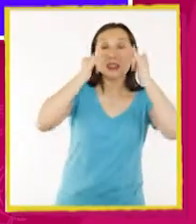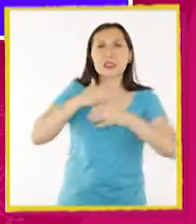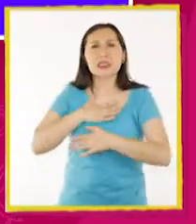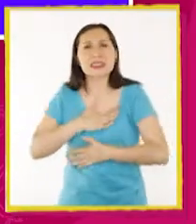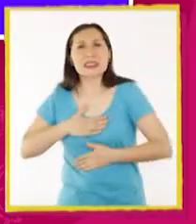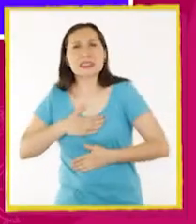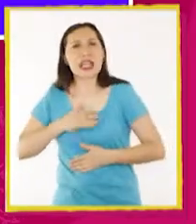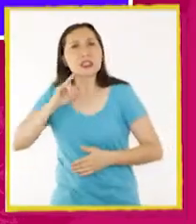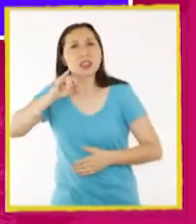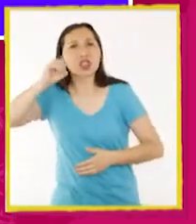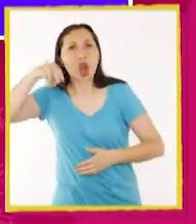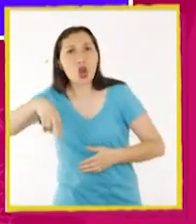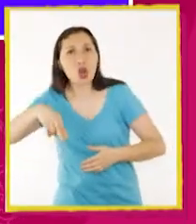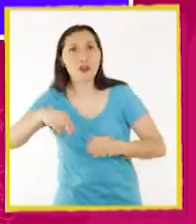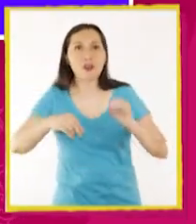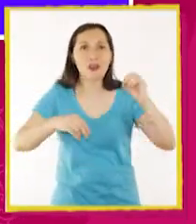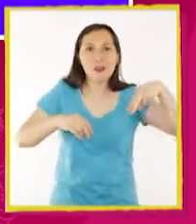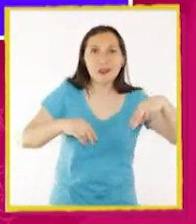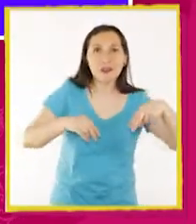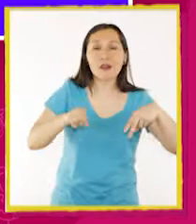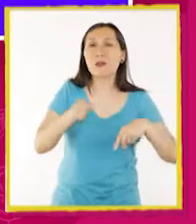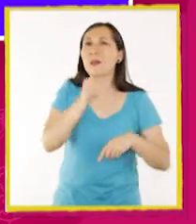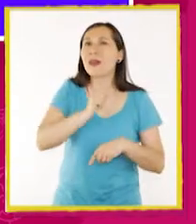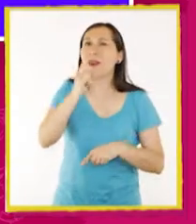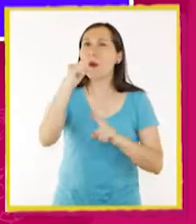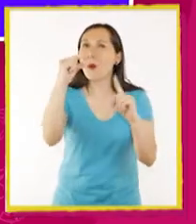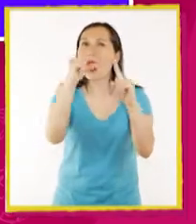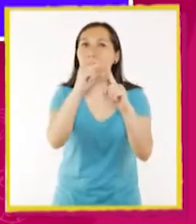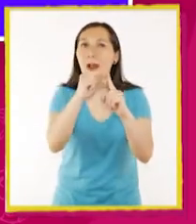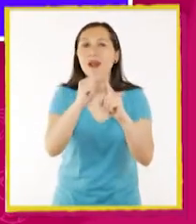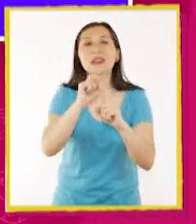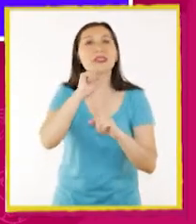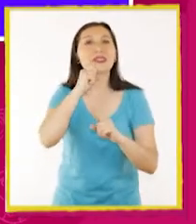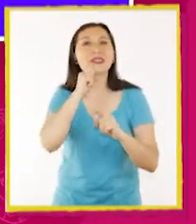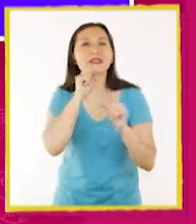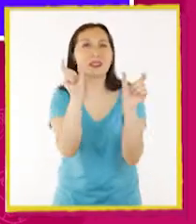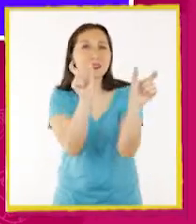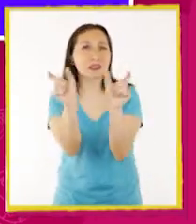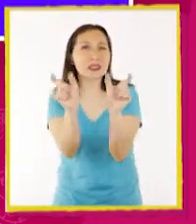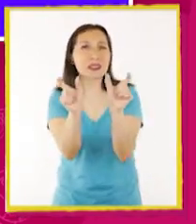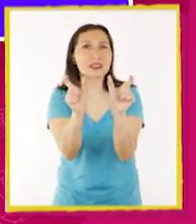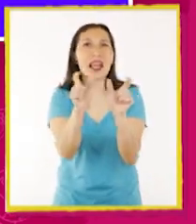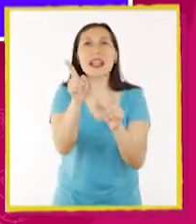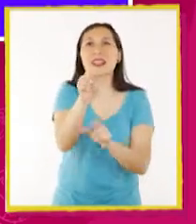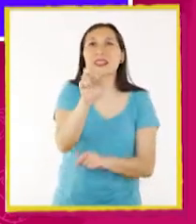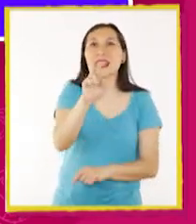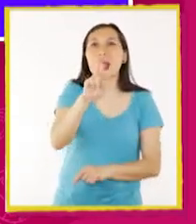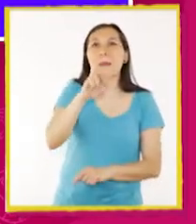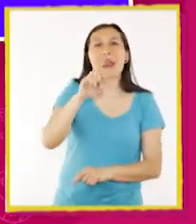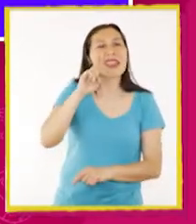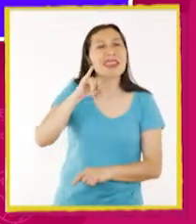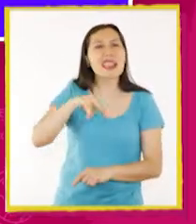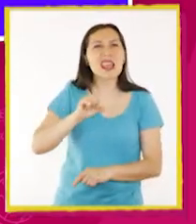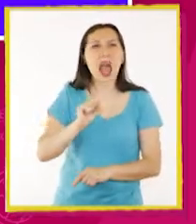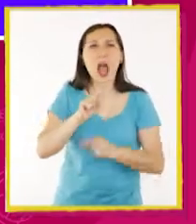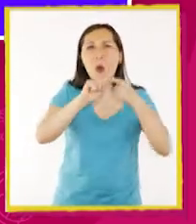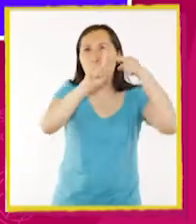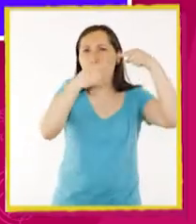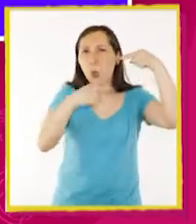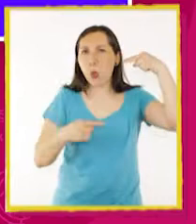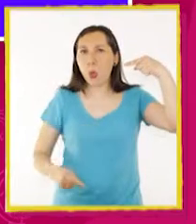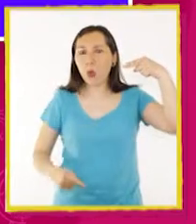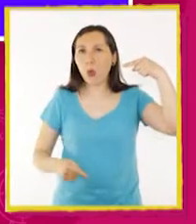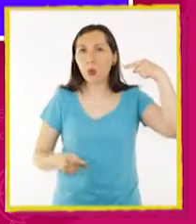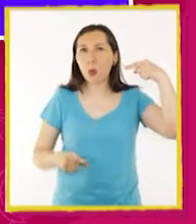sensación. Por ejemplo, me falta una palabra que rima con serpentina. ¿Se les